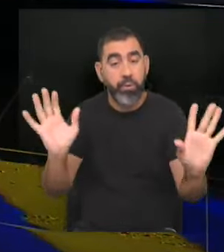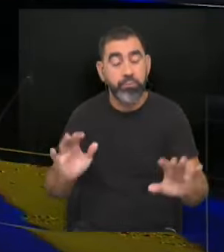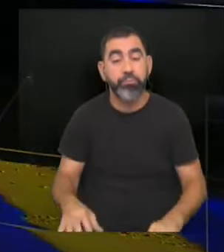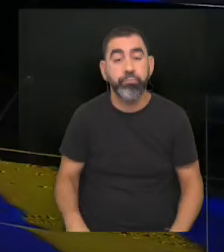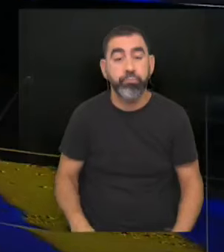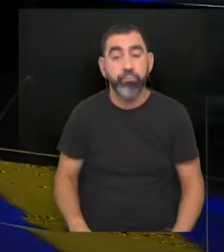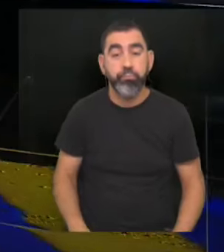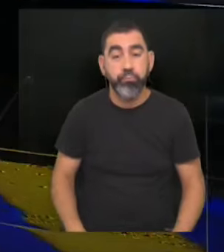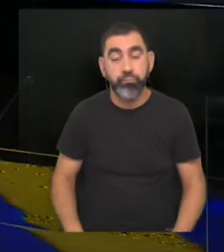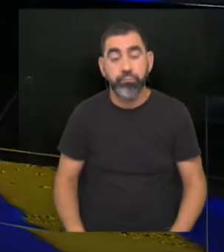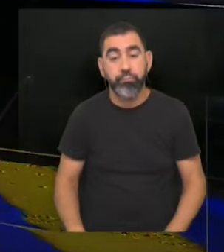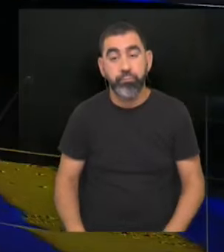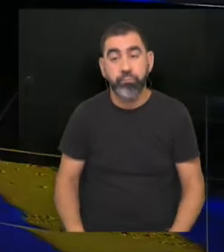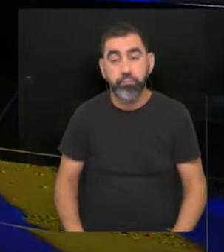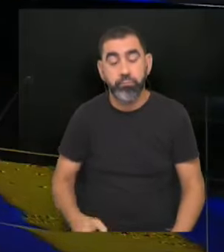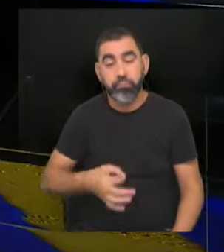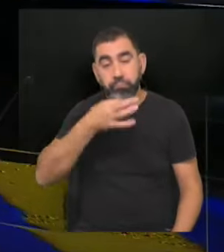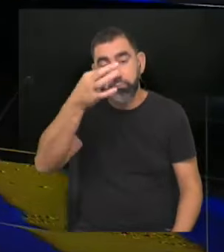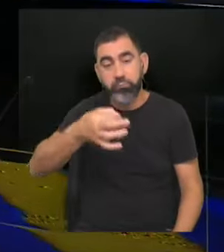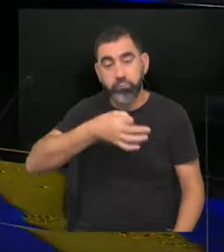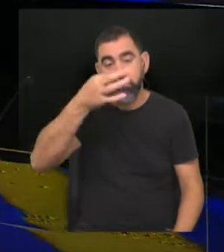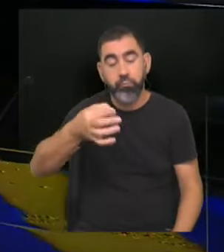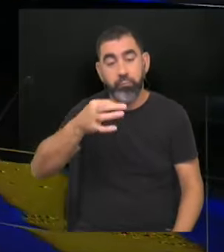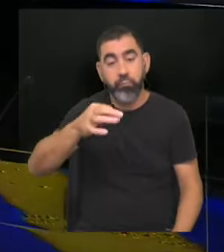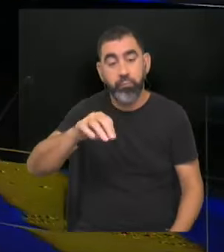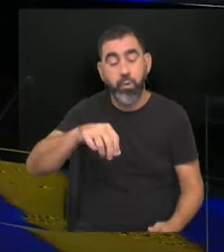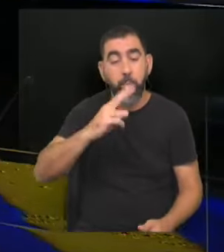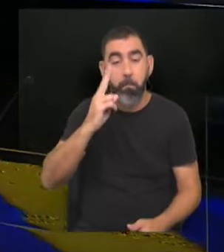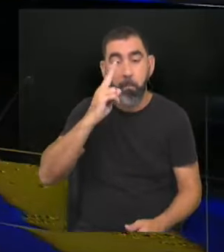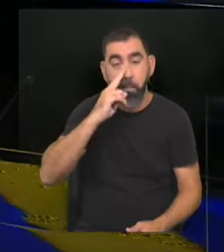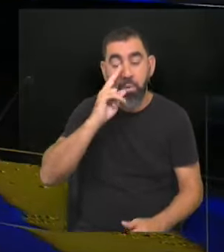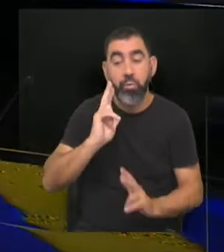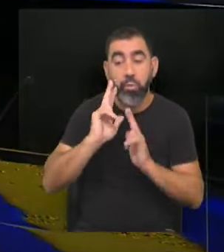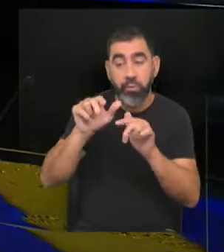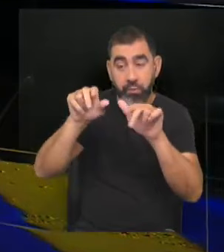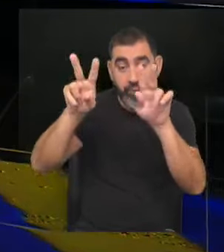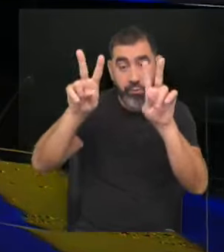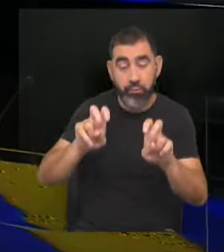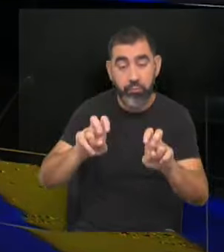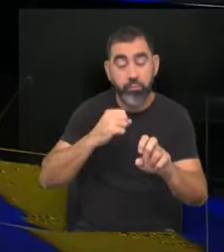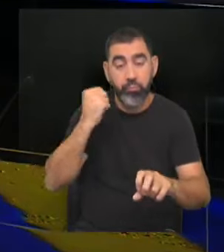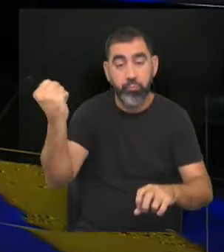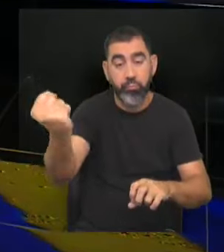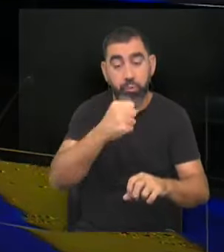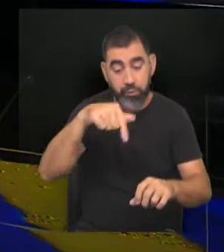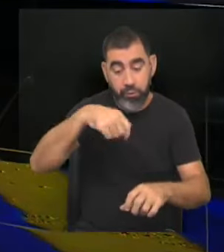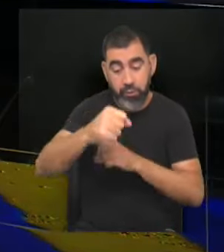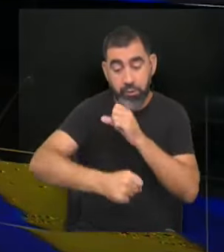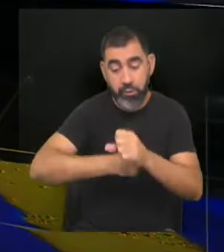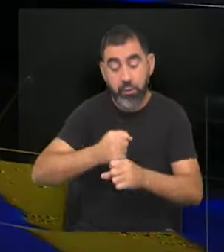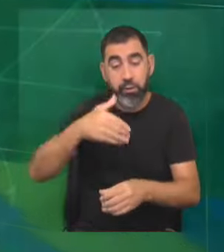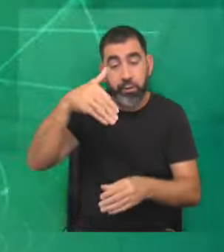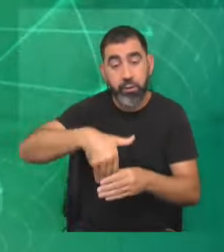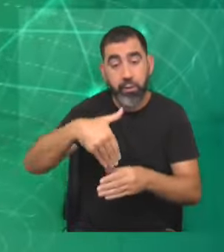de una de un acto de campaña realizado en la localidad de Pando dijo que por este tema eh es importante este año